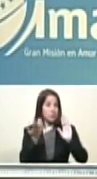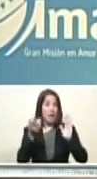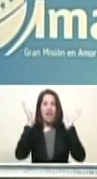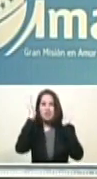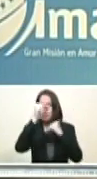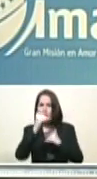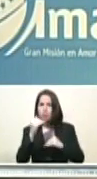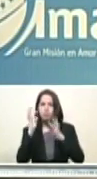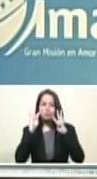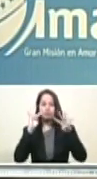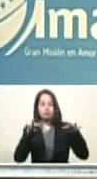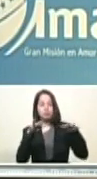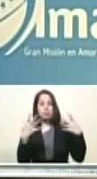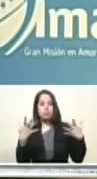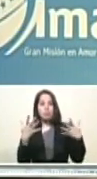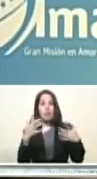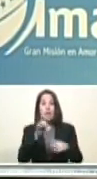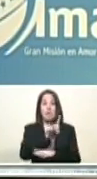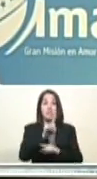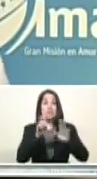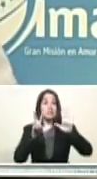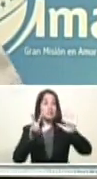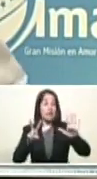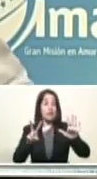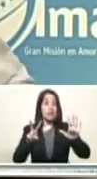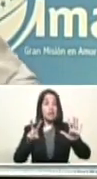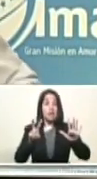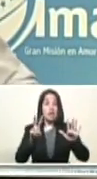Atención, hoy es martes 17 de abril.